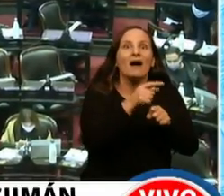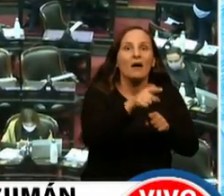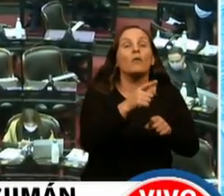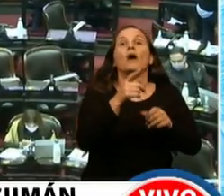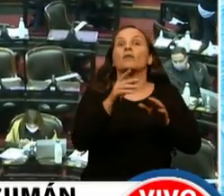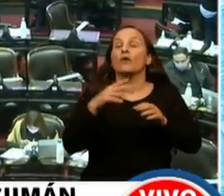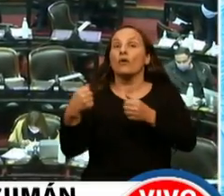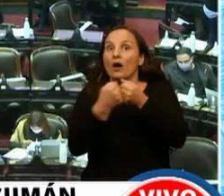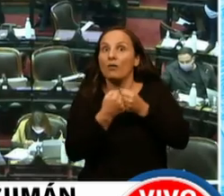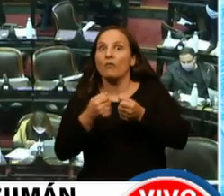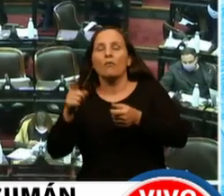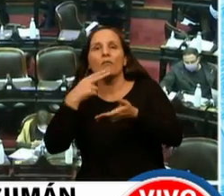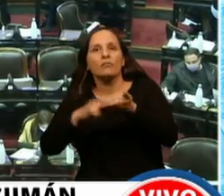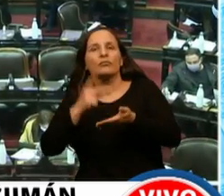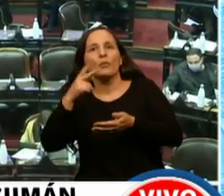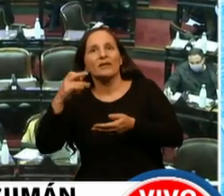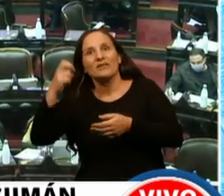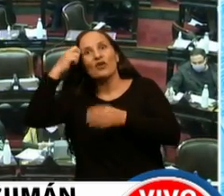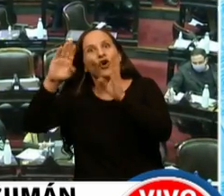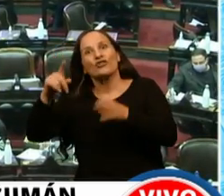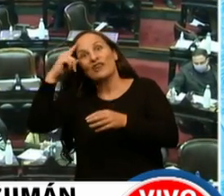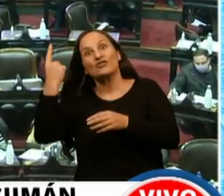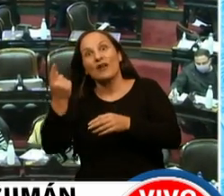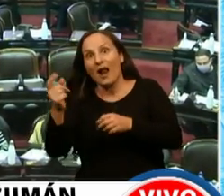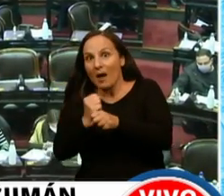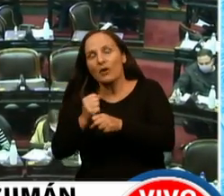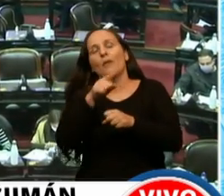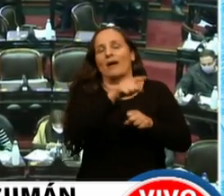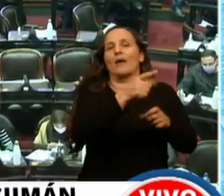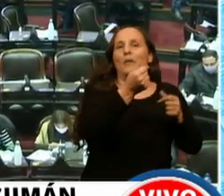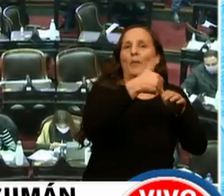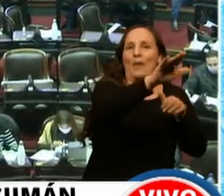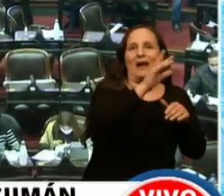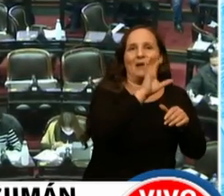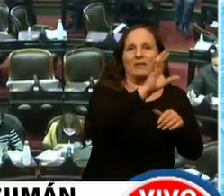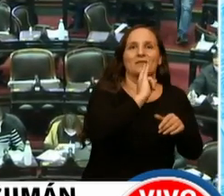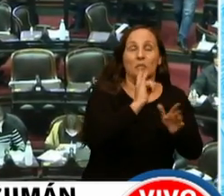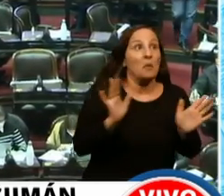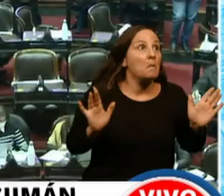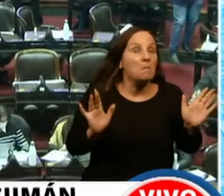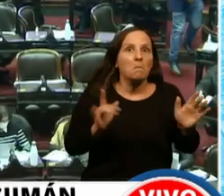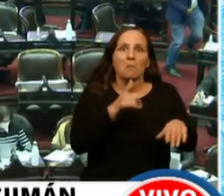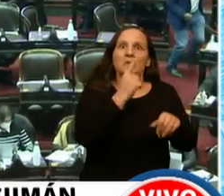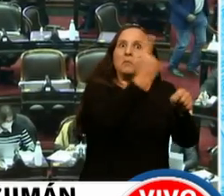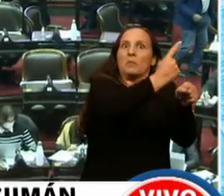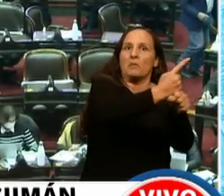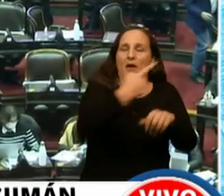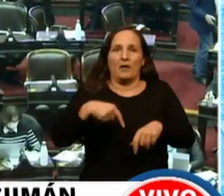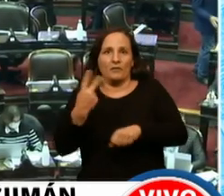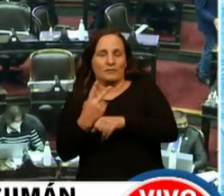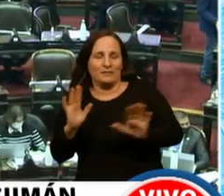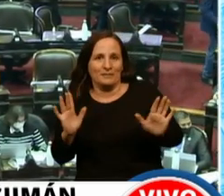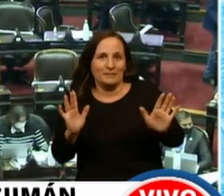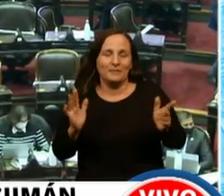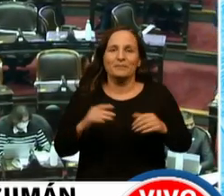2020 sea aprobado por el congreso de la nación bueno ellos lo hicieron antes que nosotros y